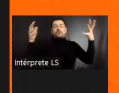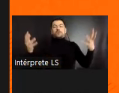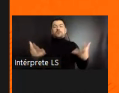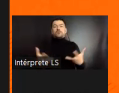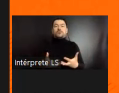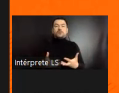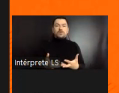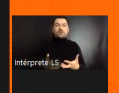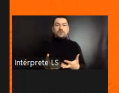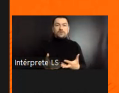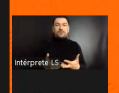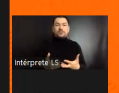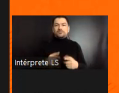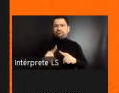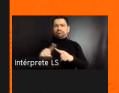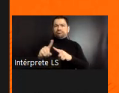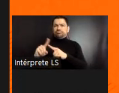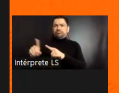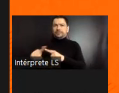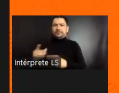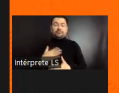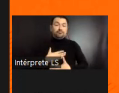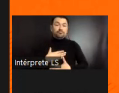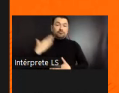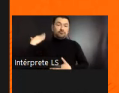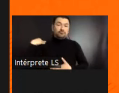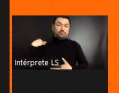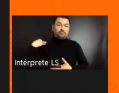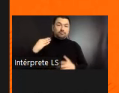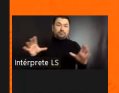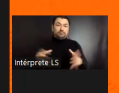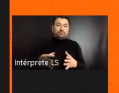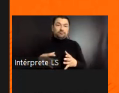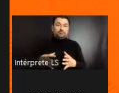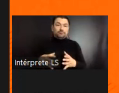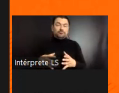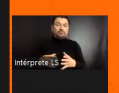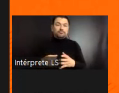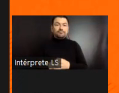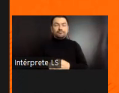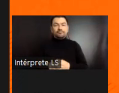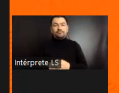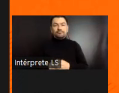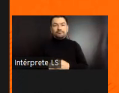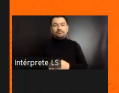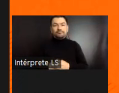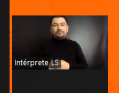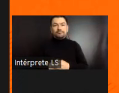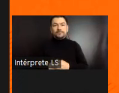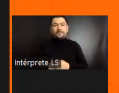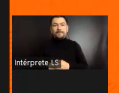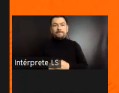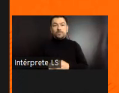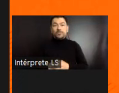Mi unidad es responsable de varias cosas. Por ejemplo, del marco de coordinación de respuesta a emergencias multisectorial,